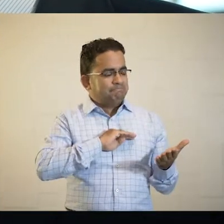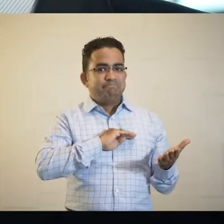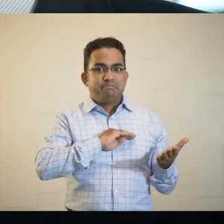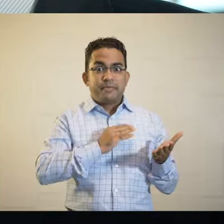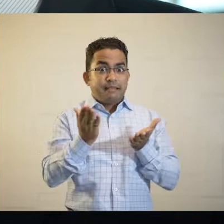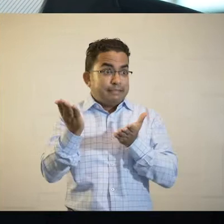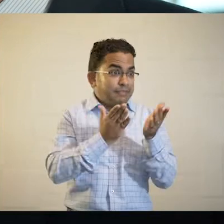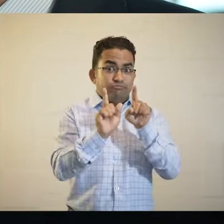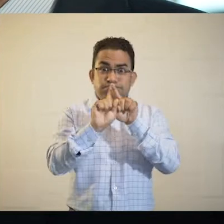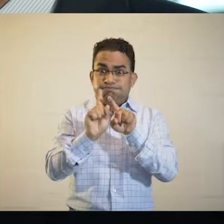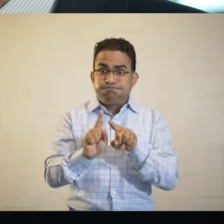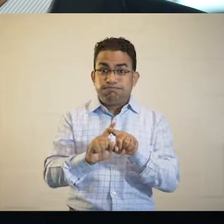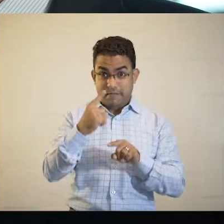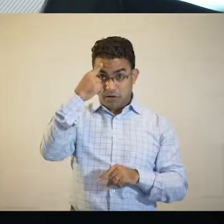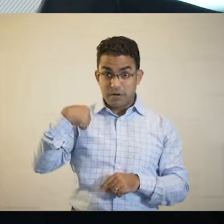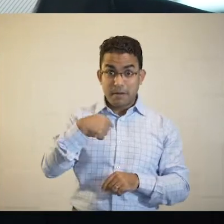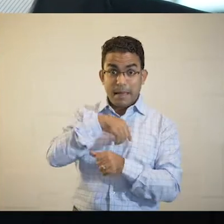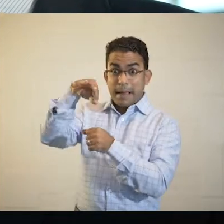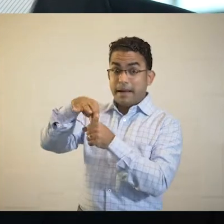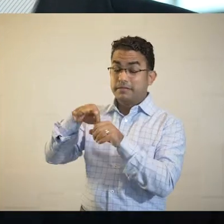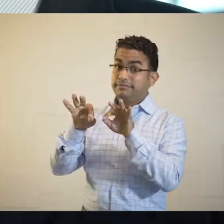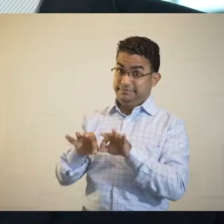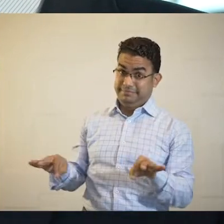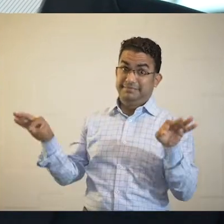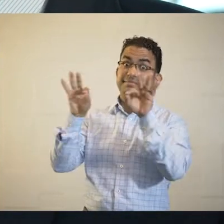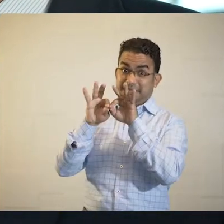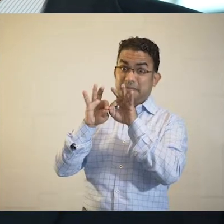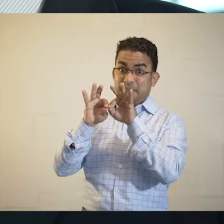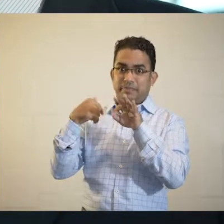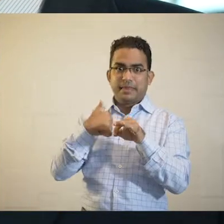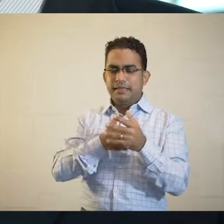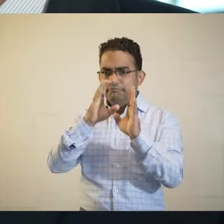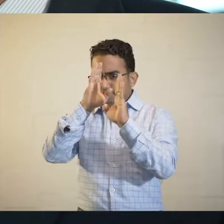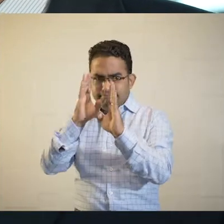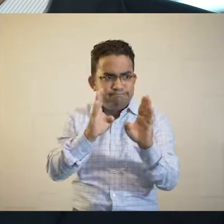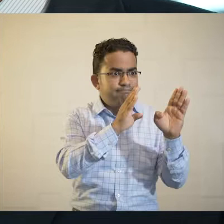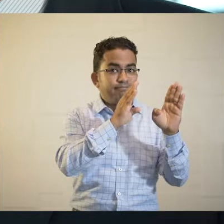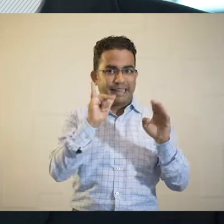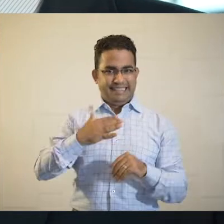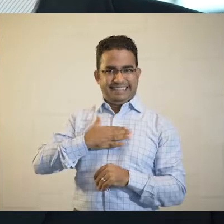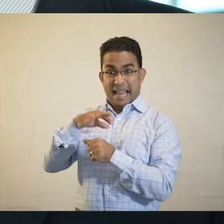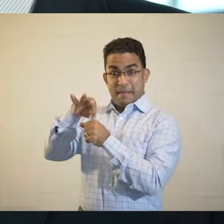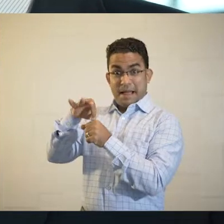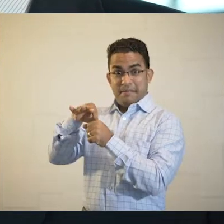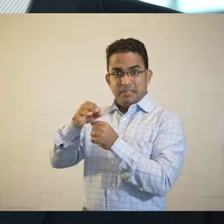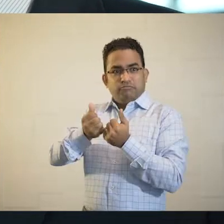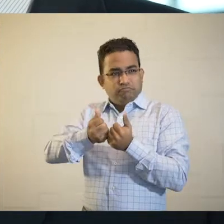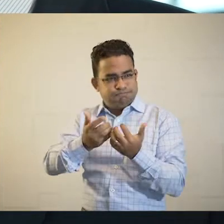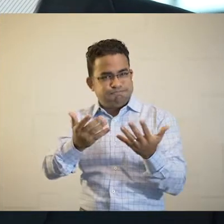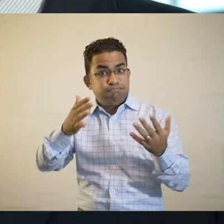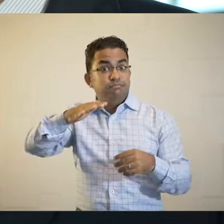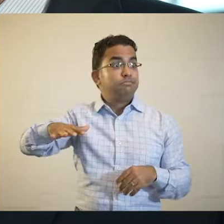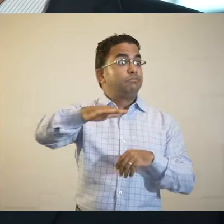aprovechar más servicios financieros. Es una parte importante, yo creo que es una contribución también, de la contribución muy importante que está haciendo la